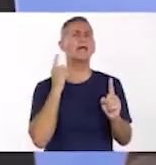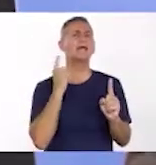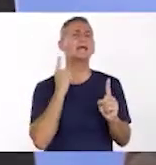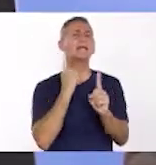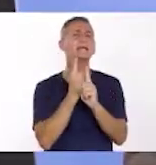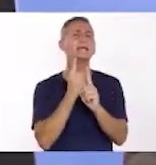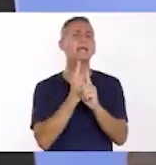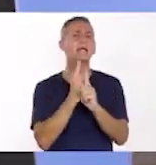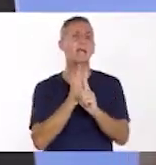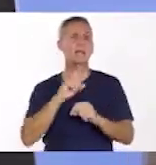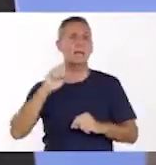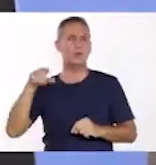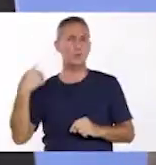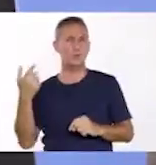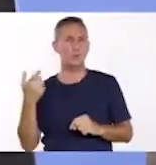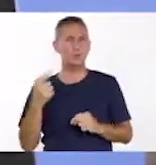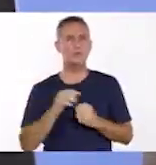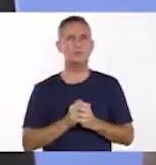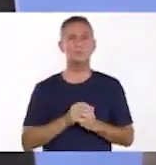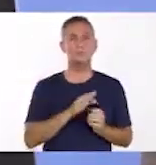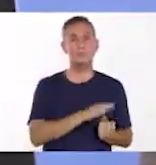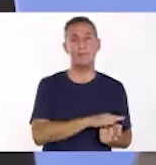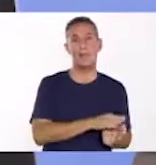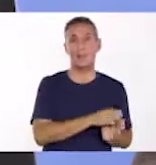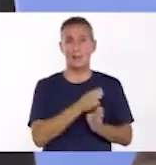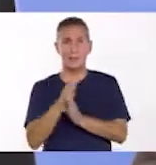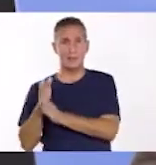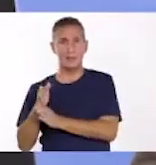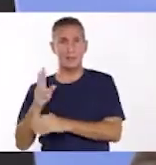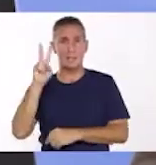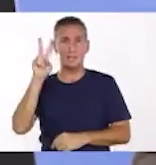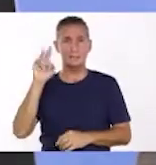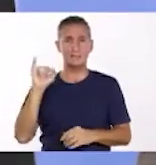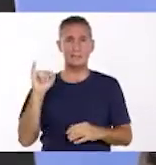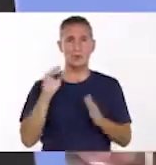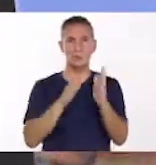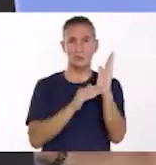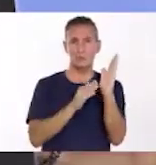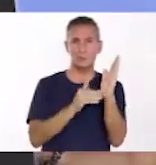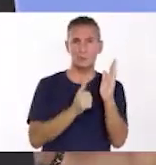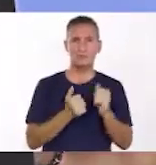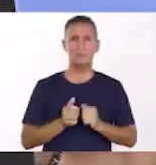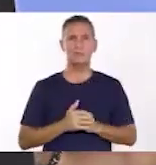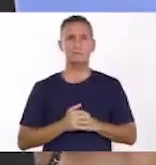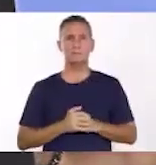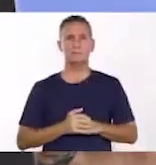encuentro que viene. Pasamos entonces al segundo semestre.